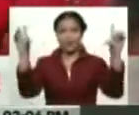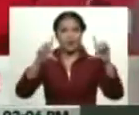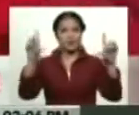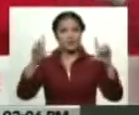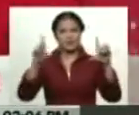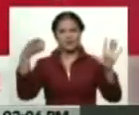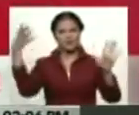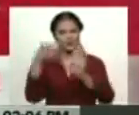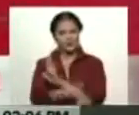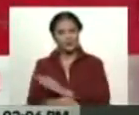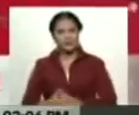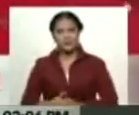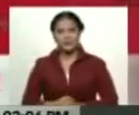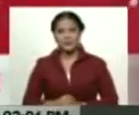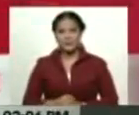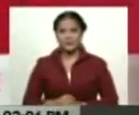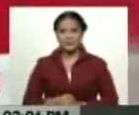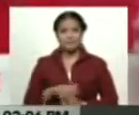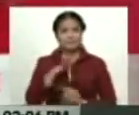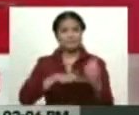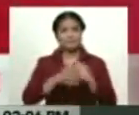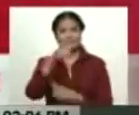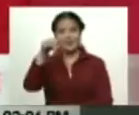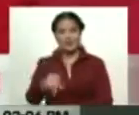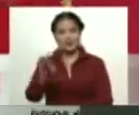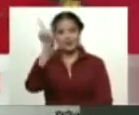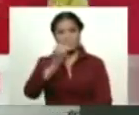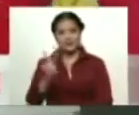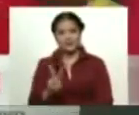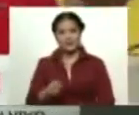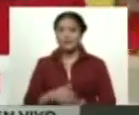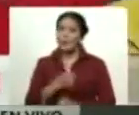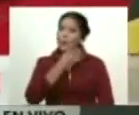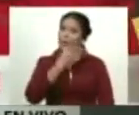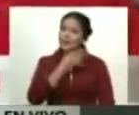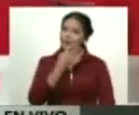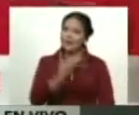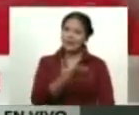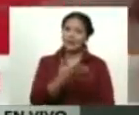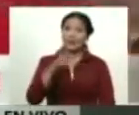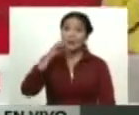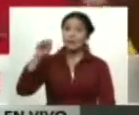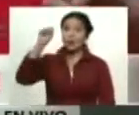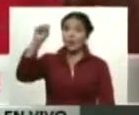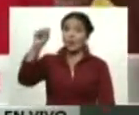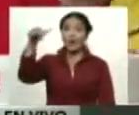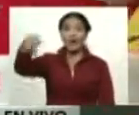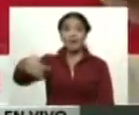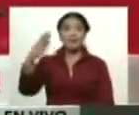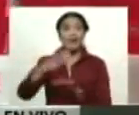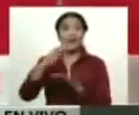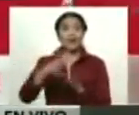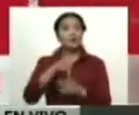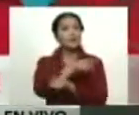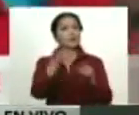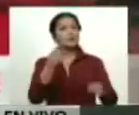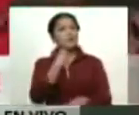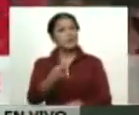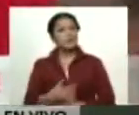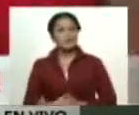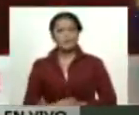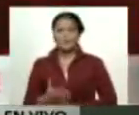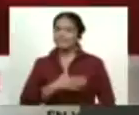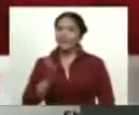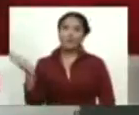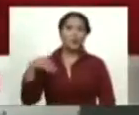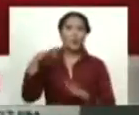a propósito de lo que está ocurriendo hoy en nuestro país. Señora, buenas tardes. Nicolás Maduro en Catia. ¿Qué tienen ustedes que decir? ¡Todo